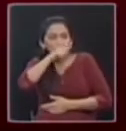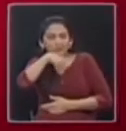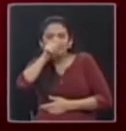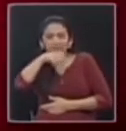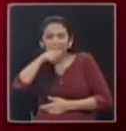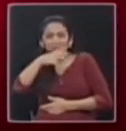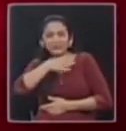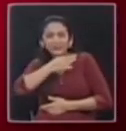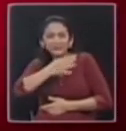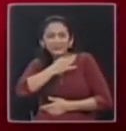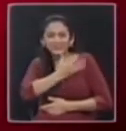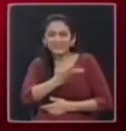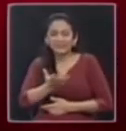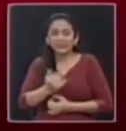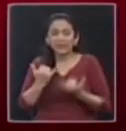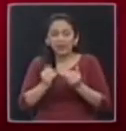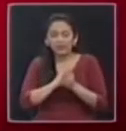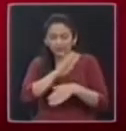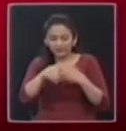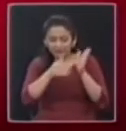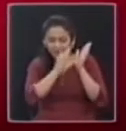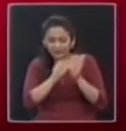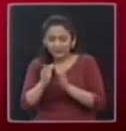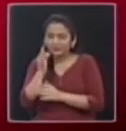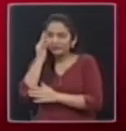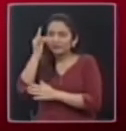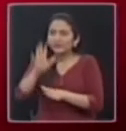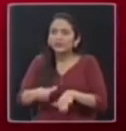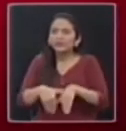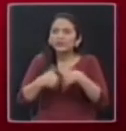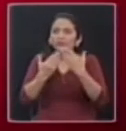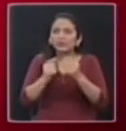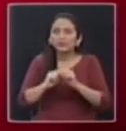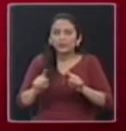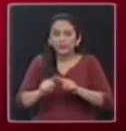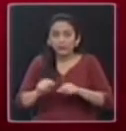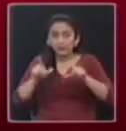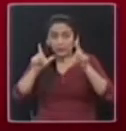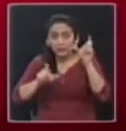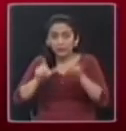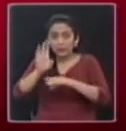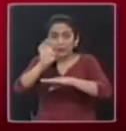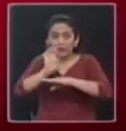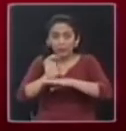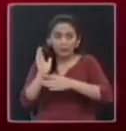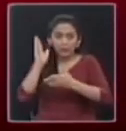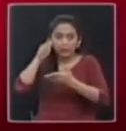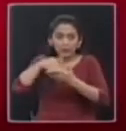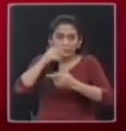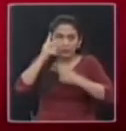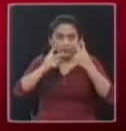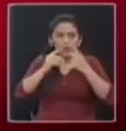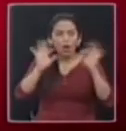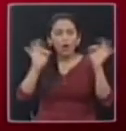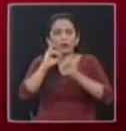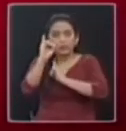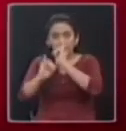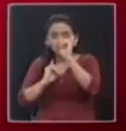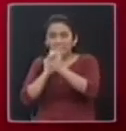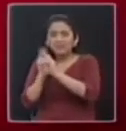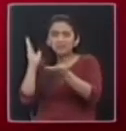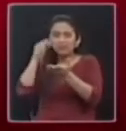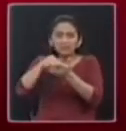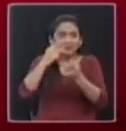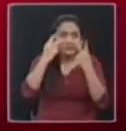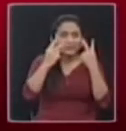que ha generado bastante expectativa y sobre todo ha generado que muchísima gente del Ecuador, incluso gente internacional, visite ya los atractivos que nosotros